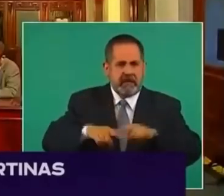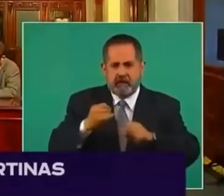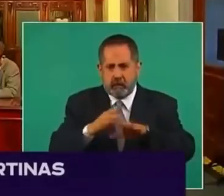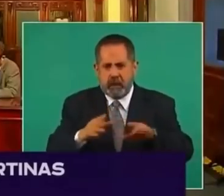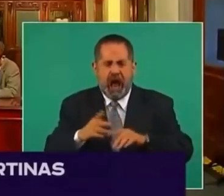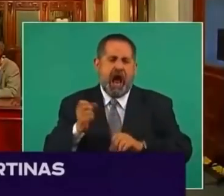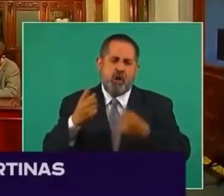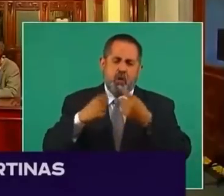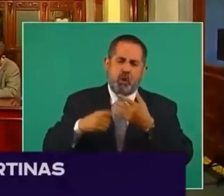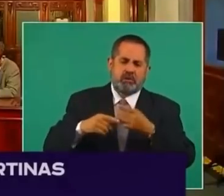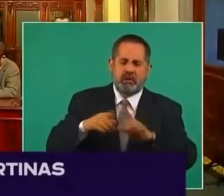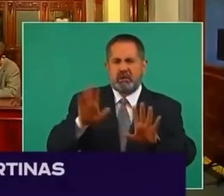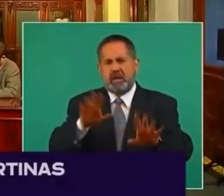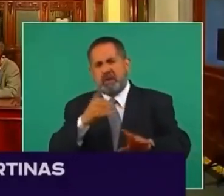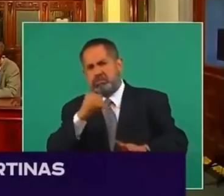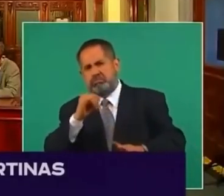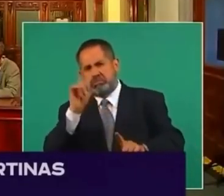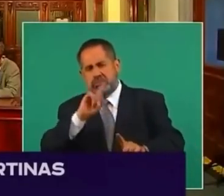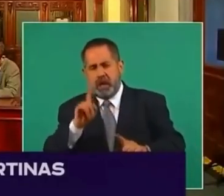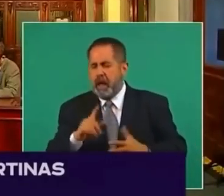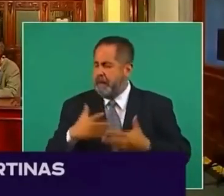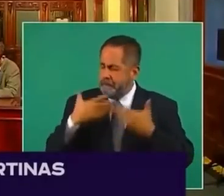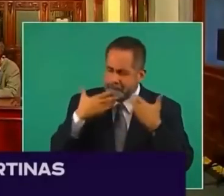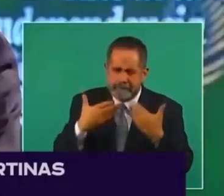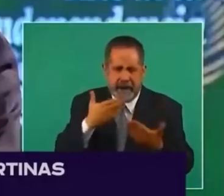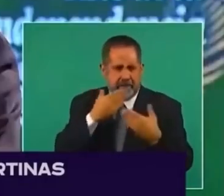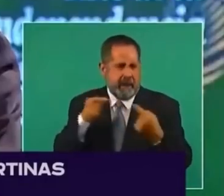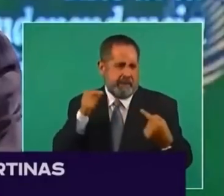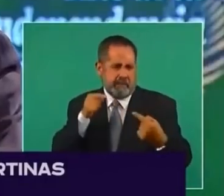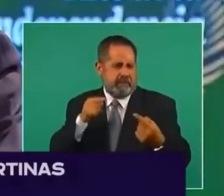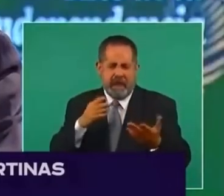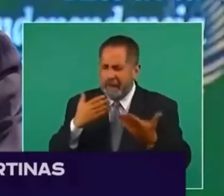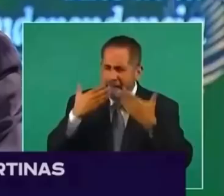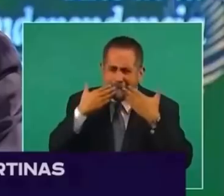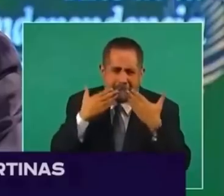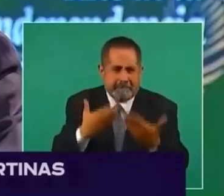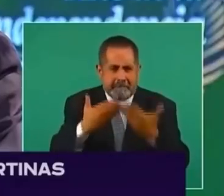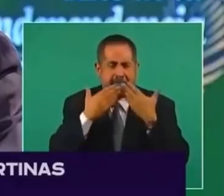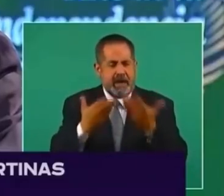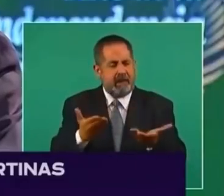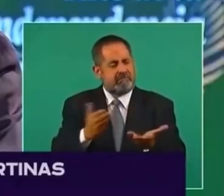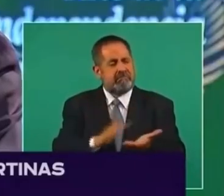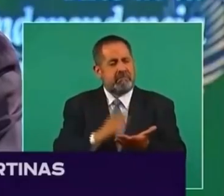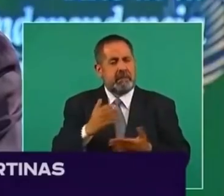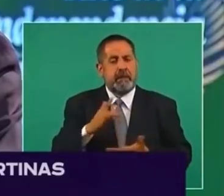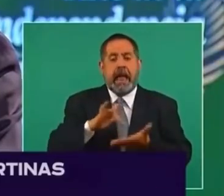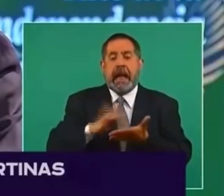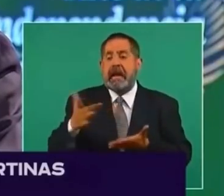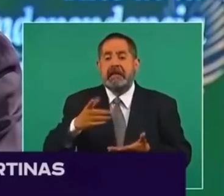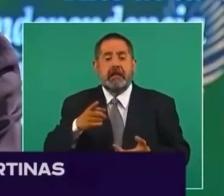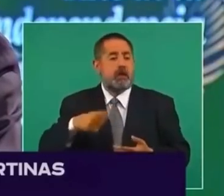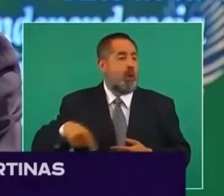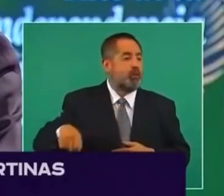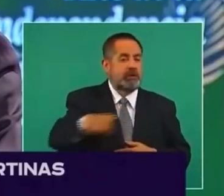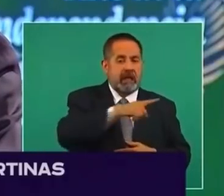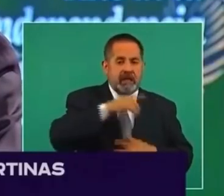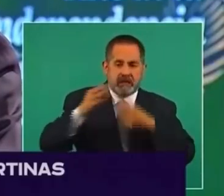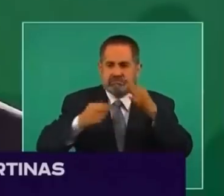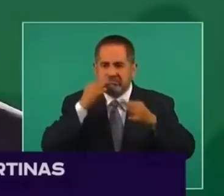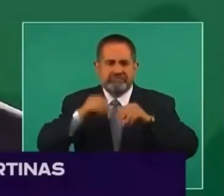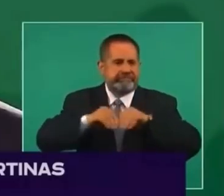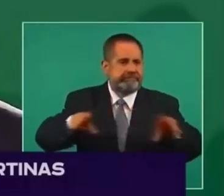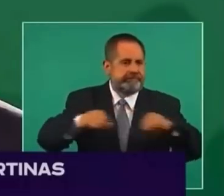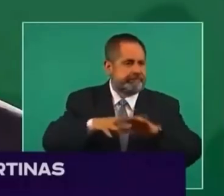con bombos y platillos y mariachi, pues yo creo que es surrealista realmente, es algo así completamente